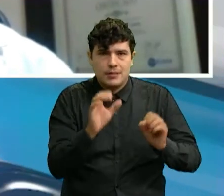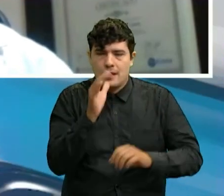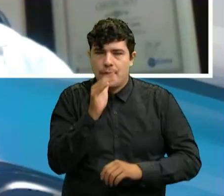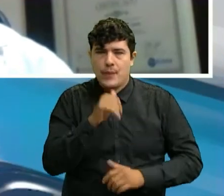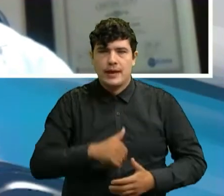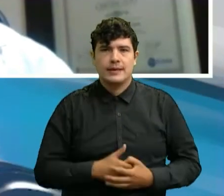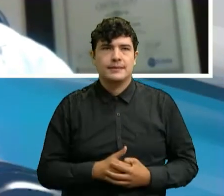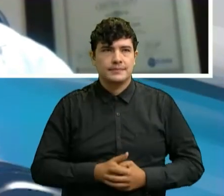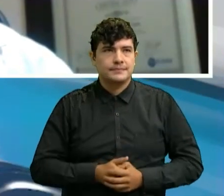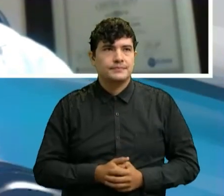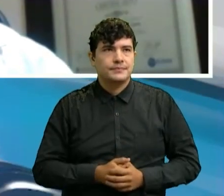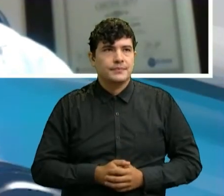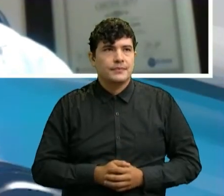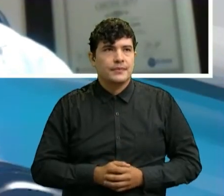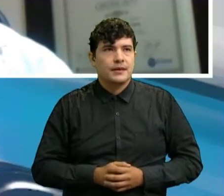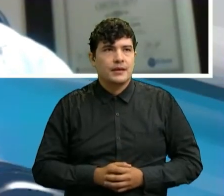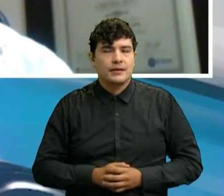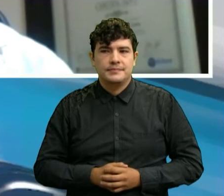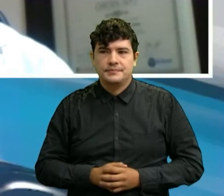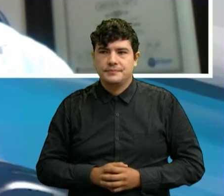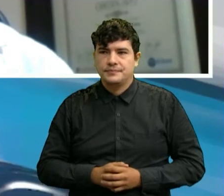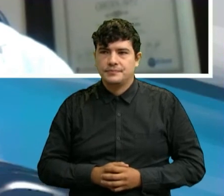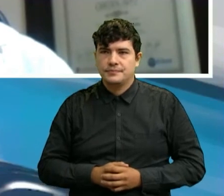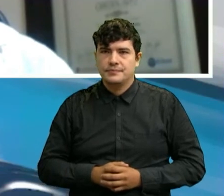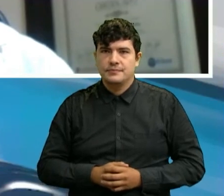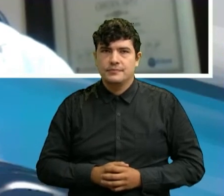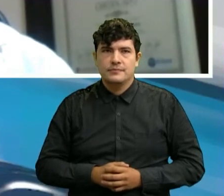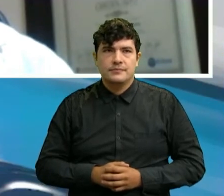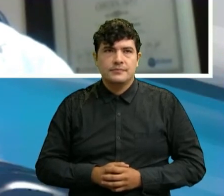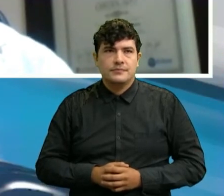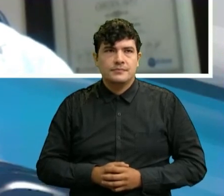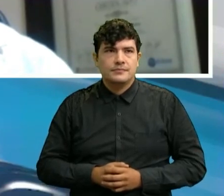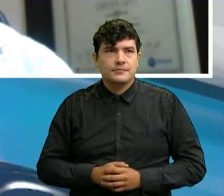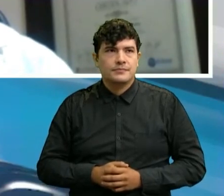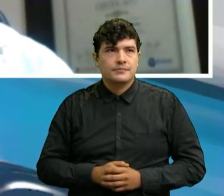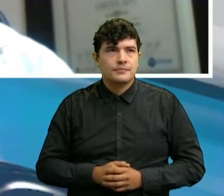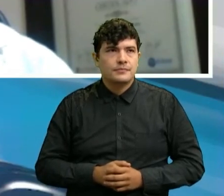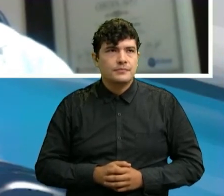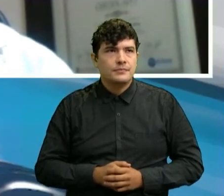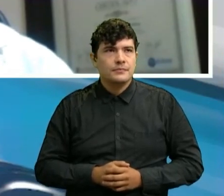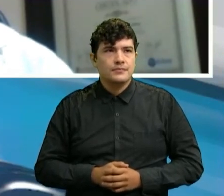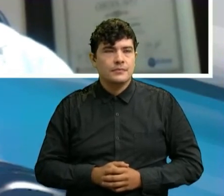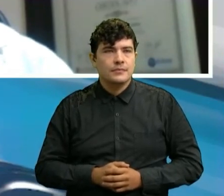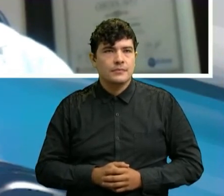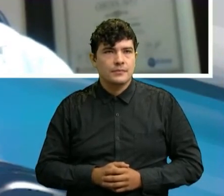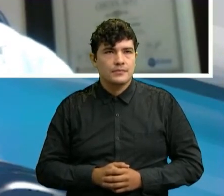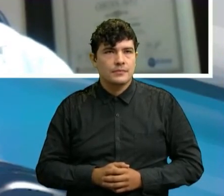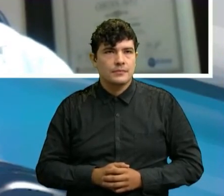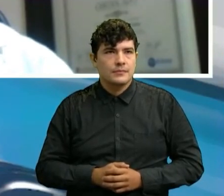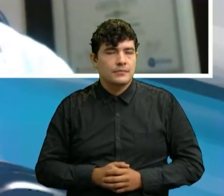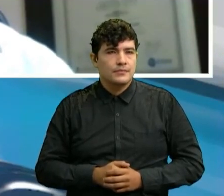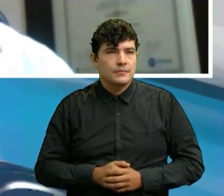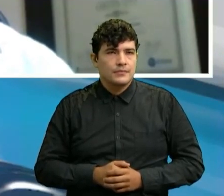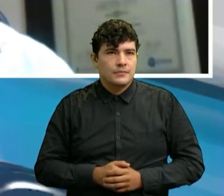Sin importar que el joven se haya quitado la vida por la madre de este menor. Sin importar.